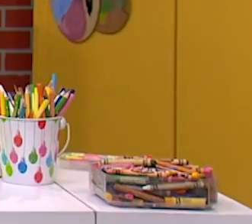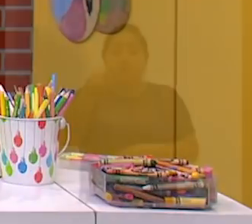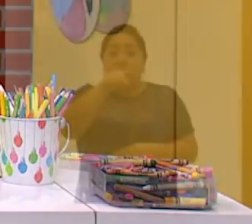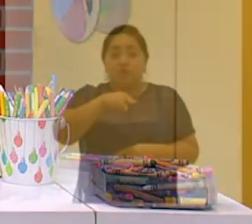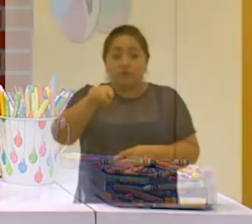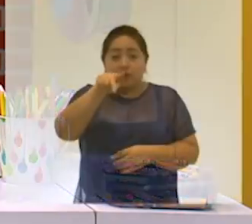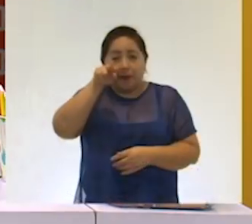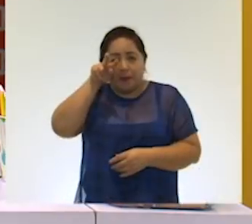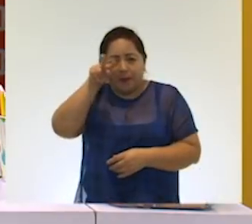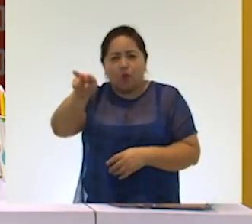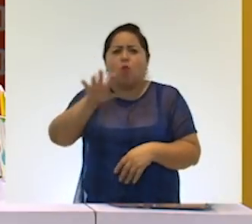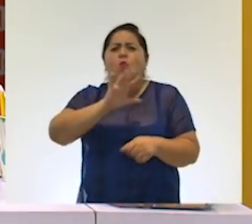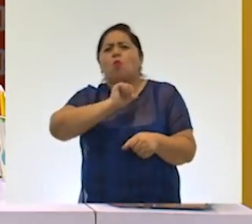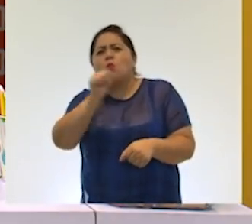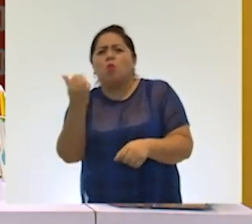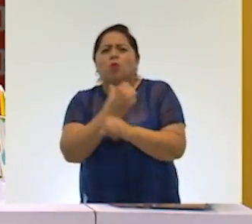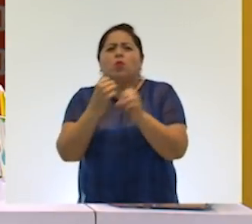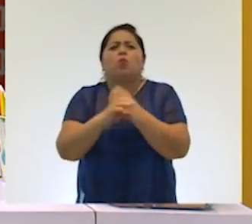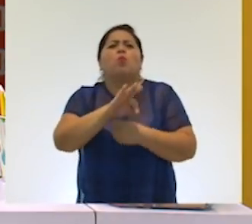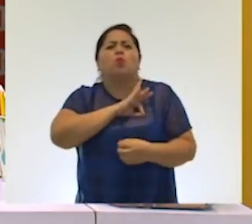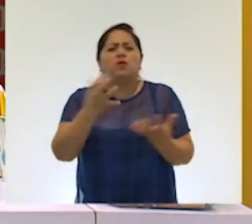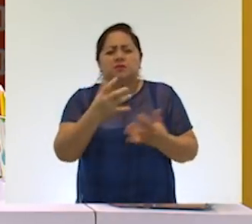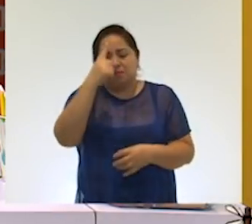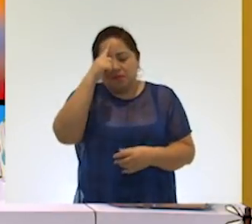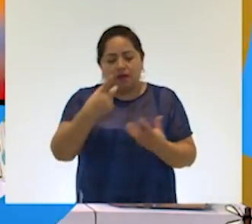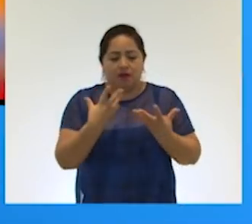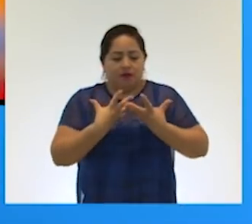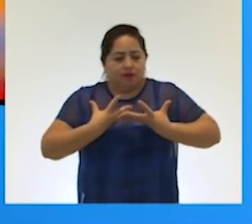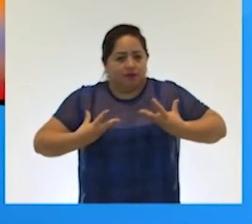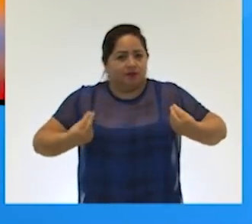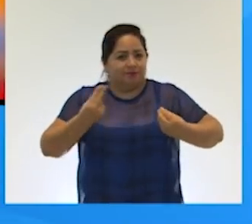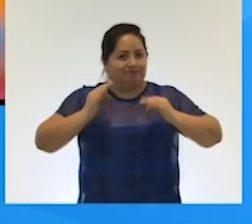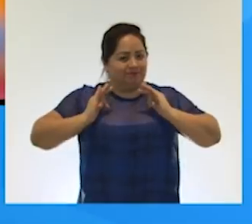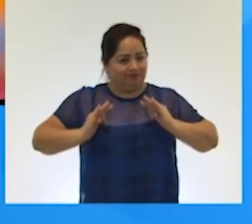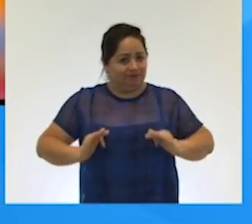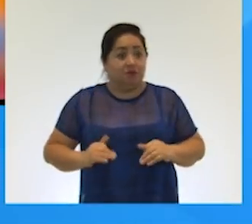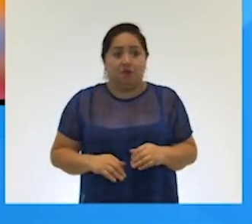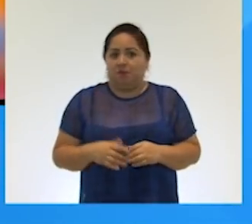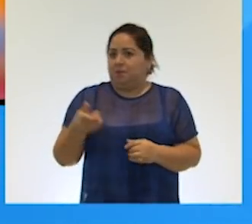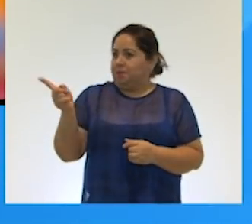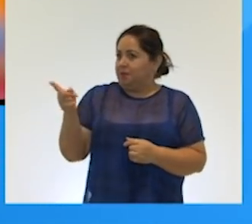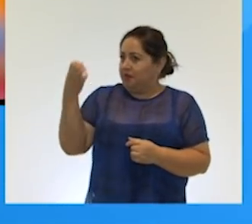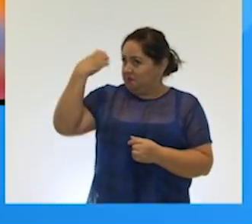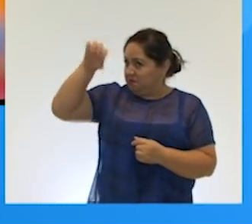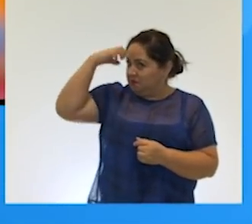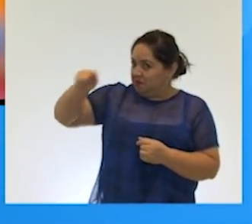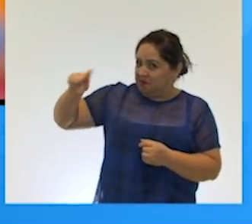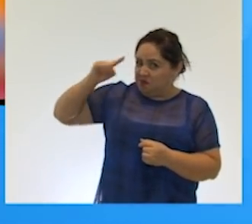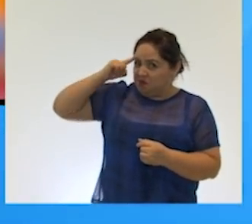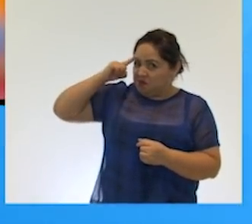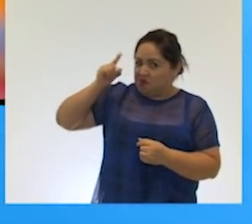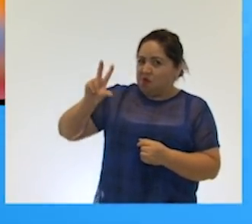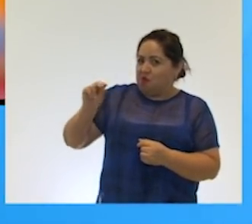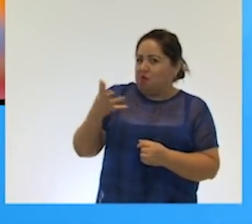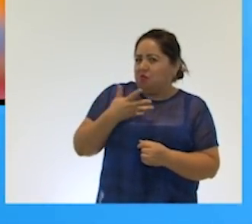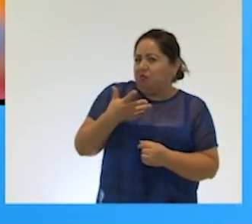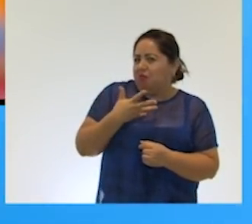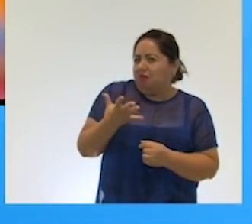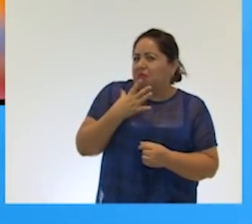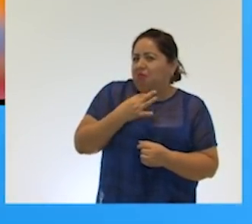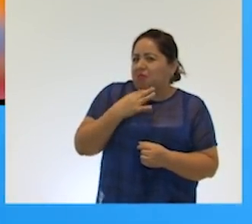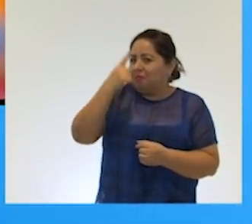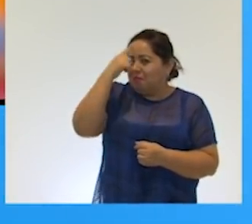Observemos qué más podemos hacer para tranquilizarnos y recuperar la calma. El experto en enojo nos tiene unas sencillas técnicas